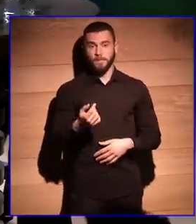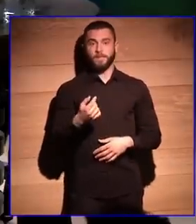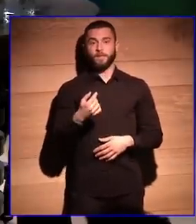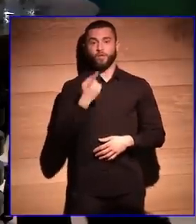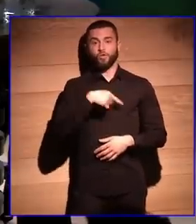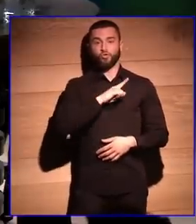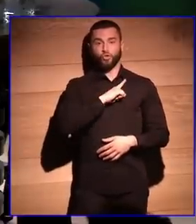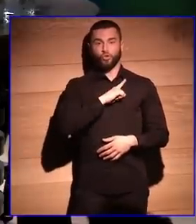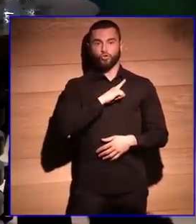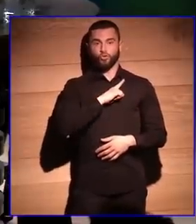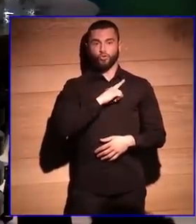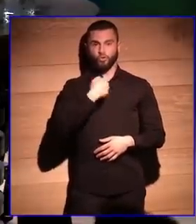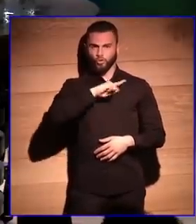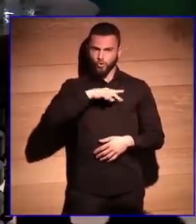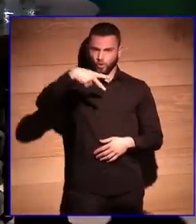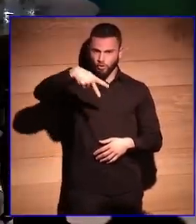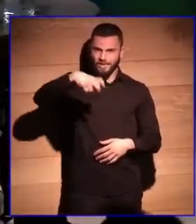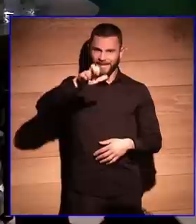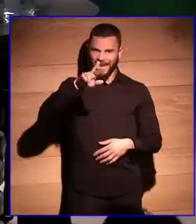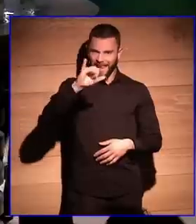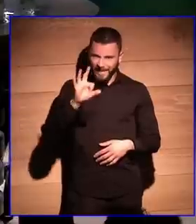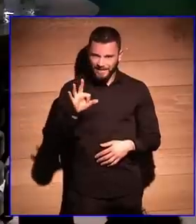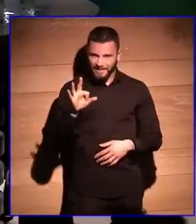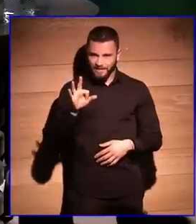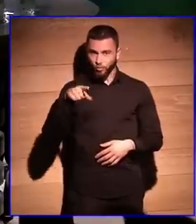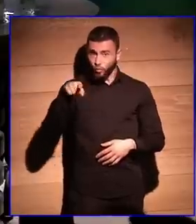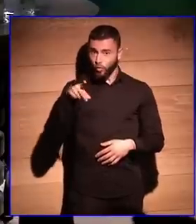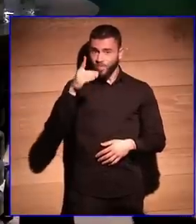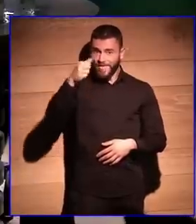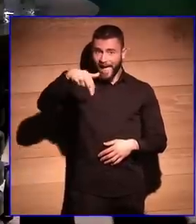nosotros somos Daenerys. Tú eres Daenerys. Tienes que tomar una decisión.